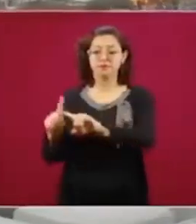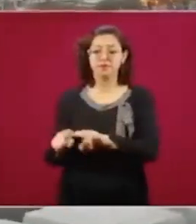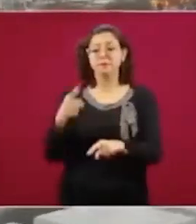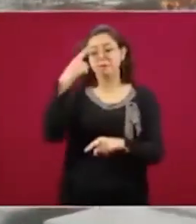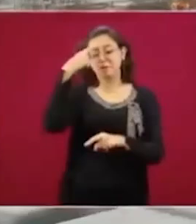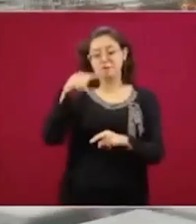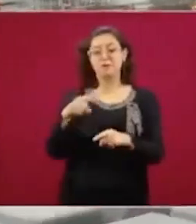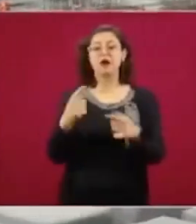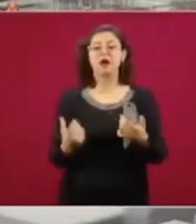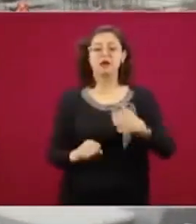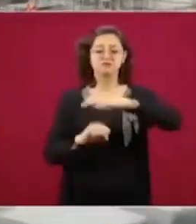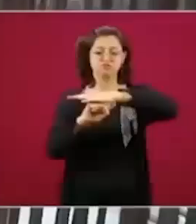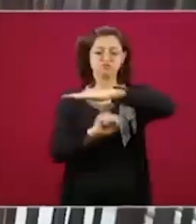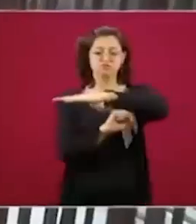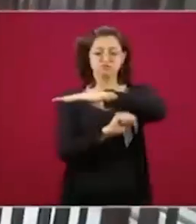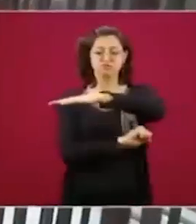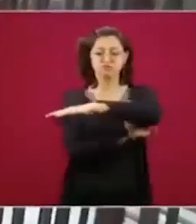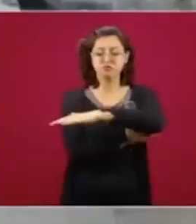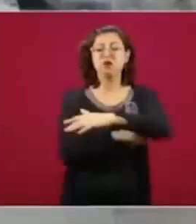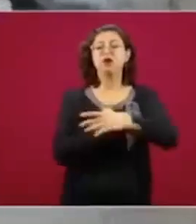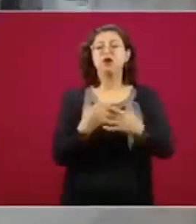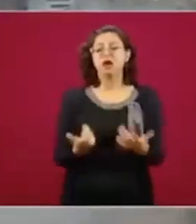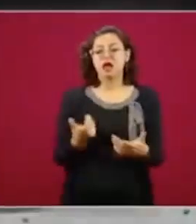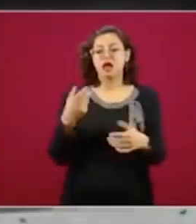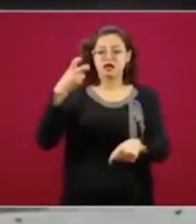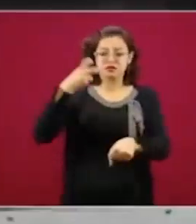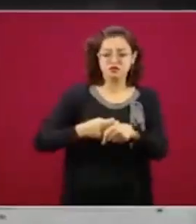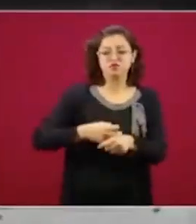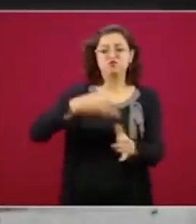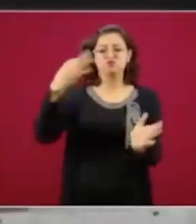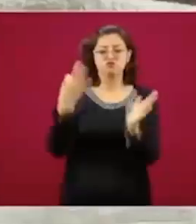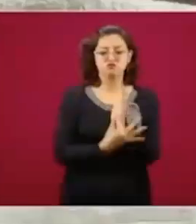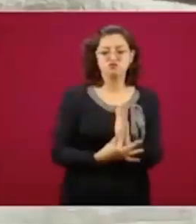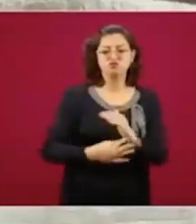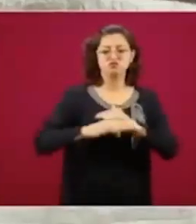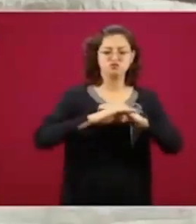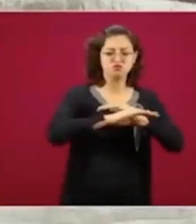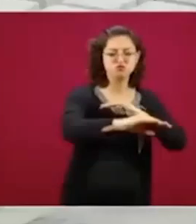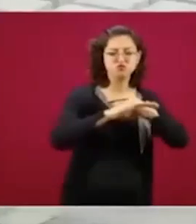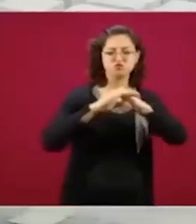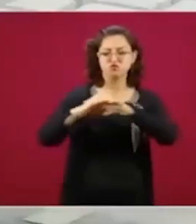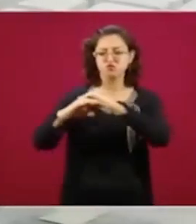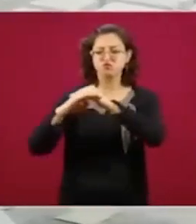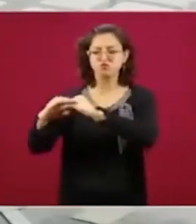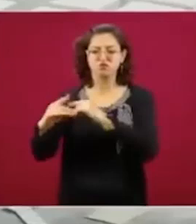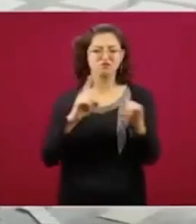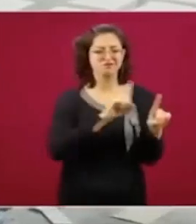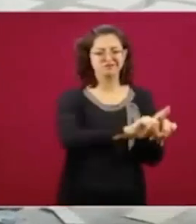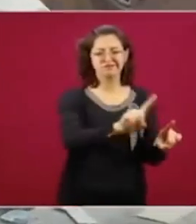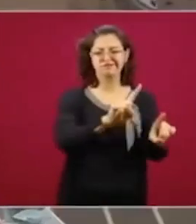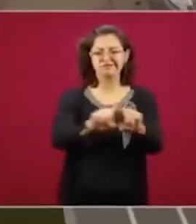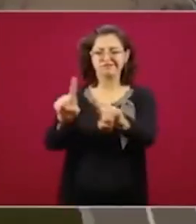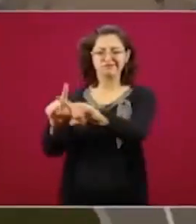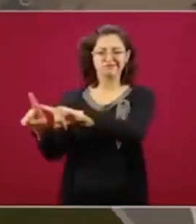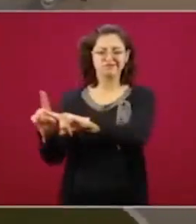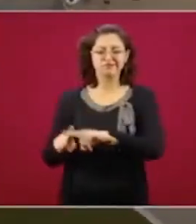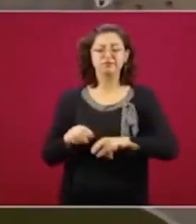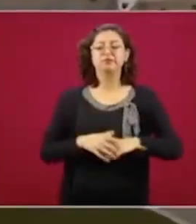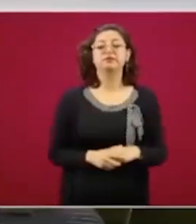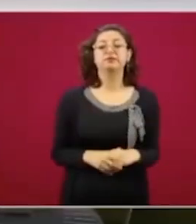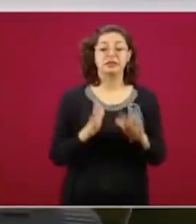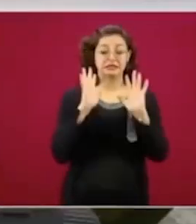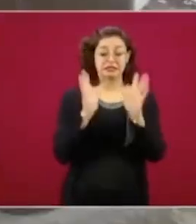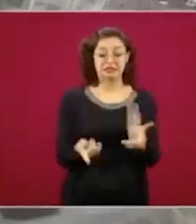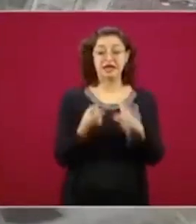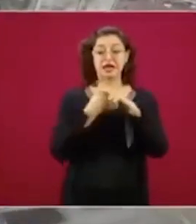contratraves de losa de cimentación, habilitado y armado de acero, colado de plantillas, coronas y zarpeado en contratraves. Se inició